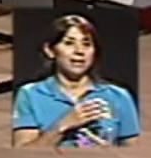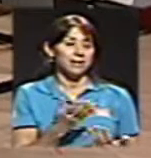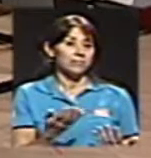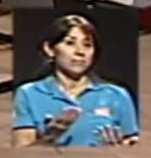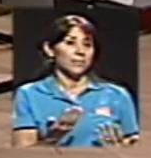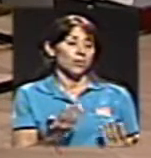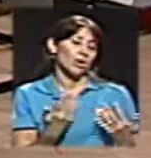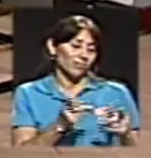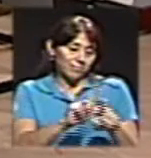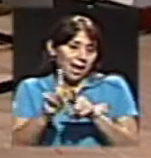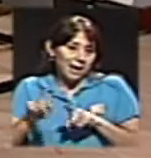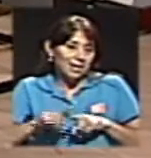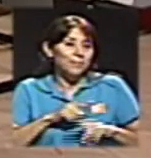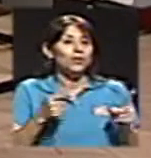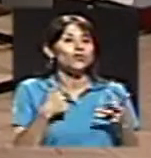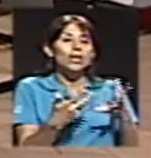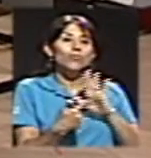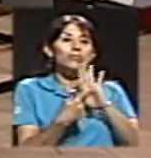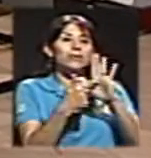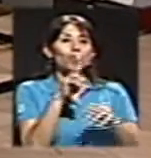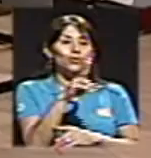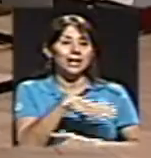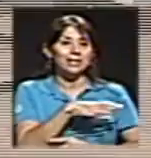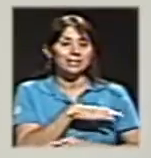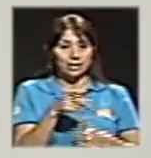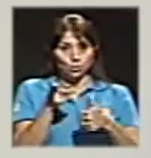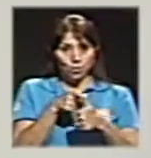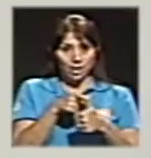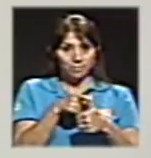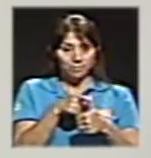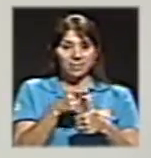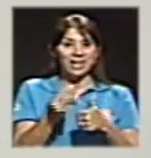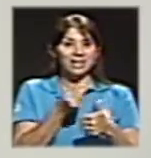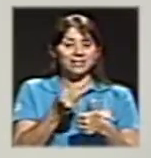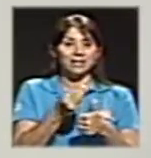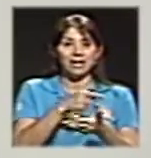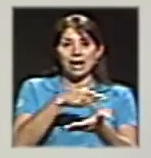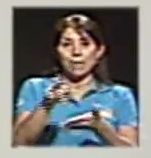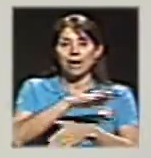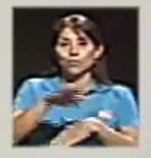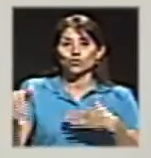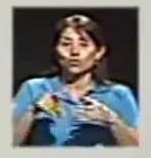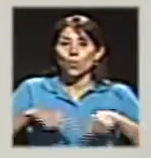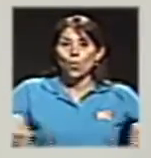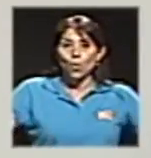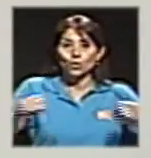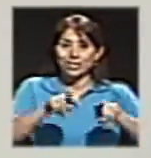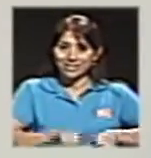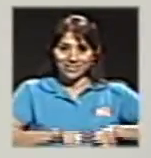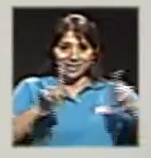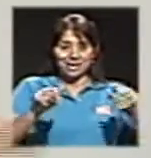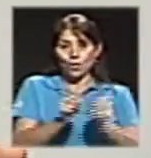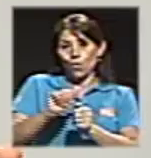varias características, pero yo quiero destacar 2. Una es que la pagamos todos, a diferencia de las otras superintendencias,